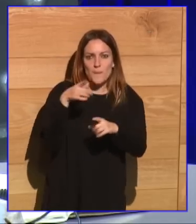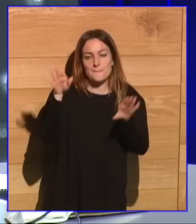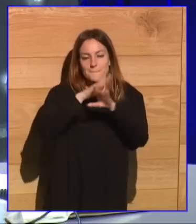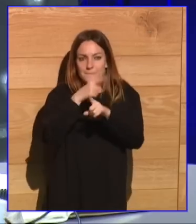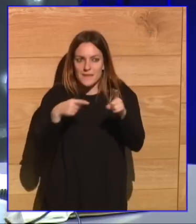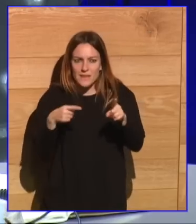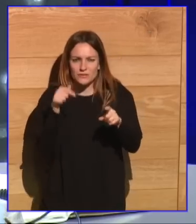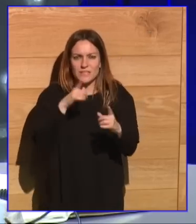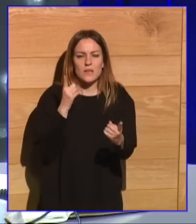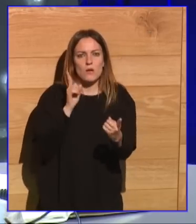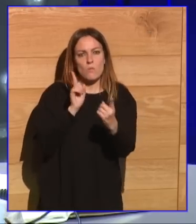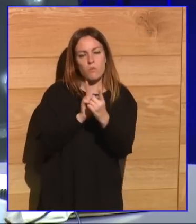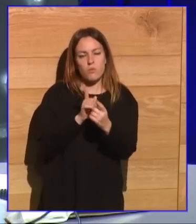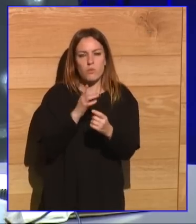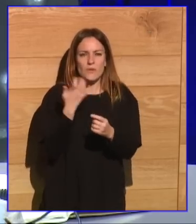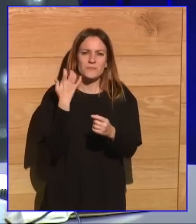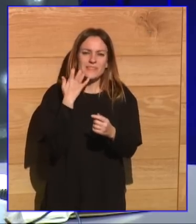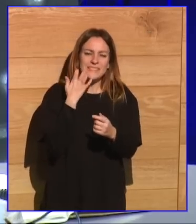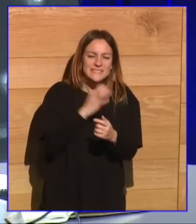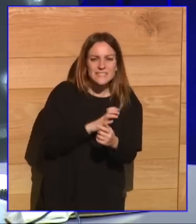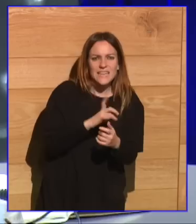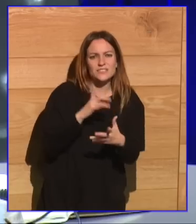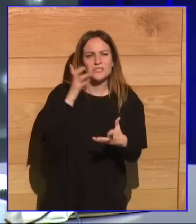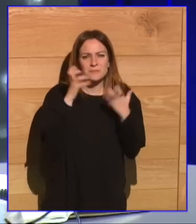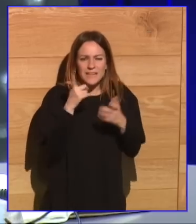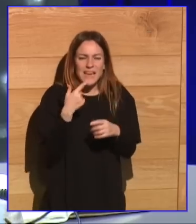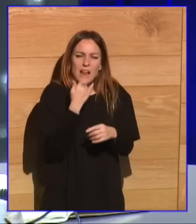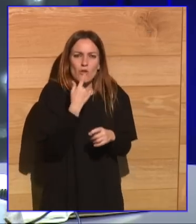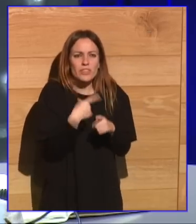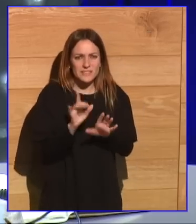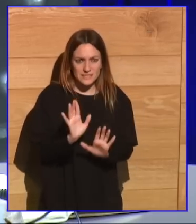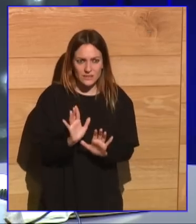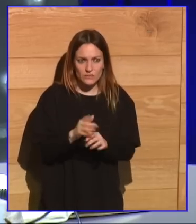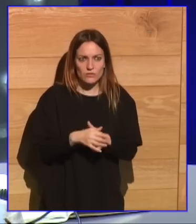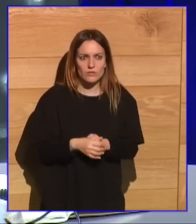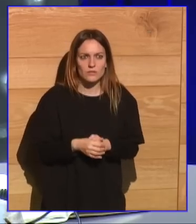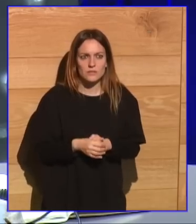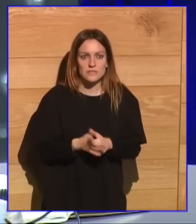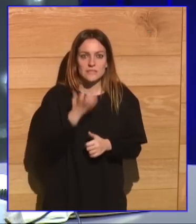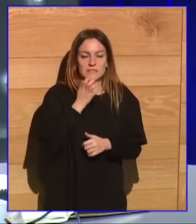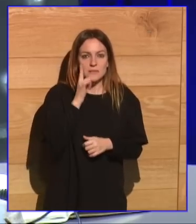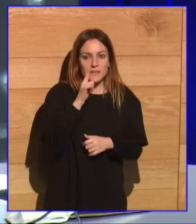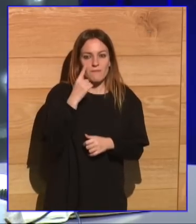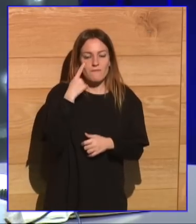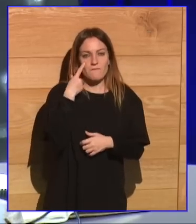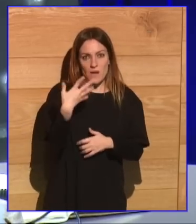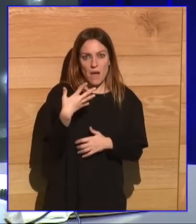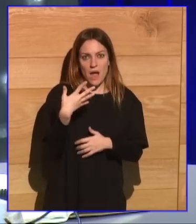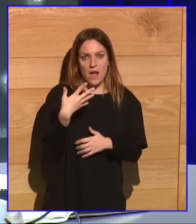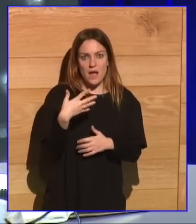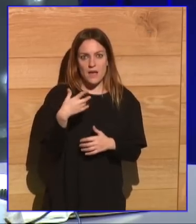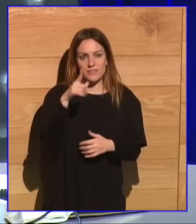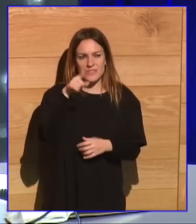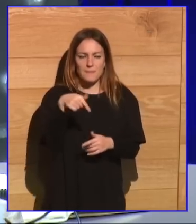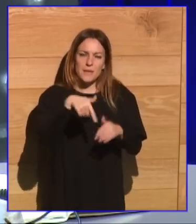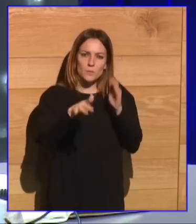tan extraño, tan animal, en el que se ve reducido prácticamente a instinto? Si os acordáis, por ejemplo, en Fama también había un momento